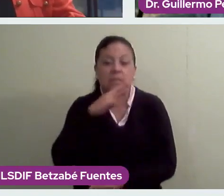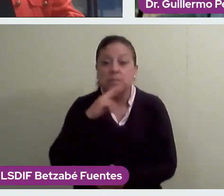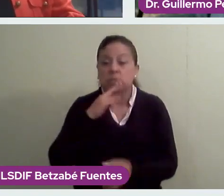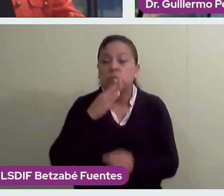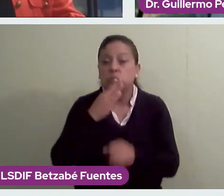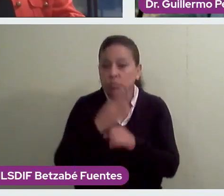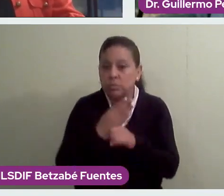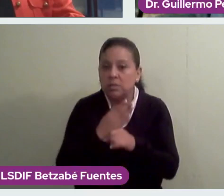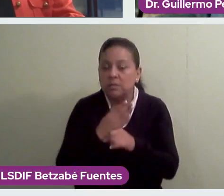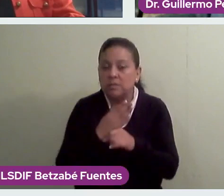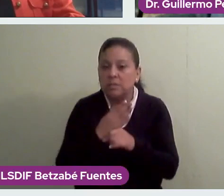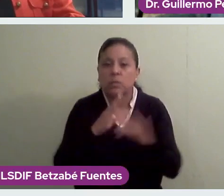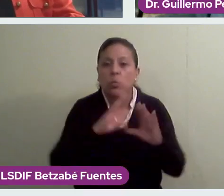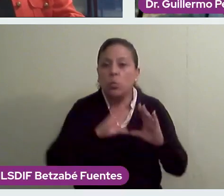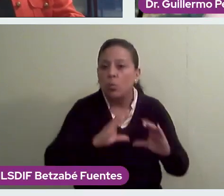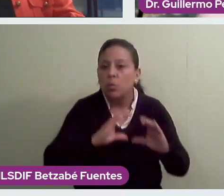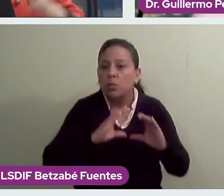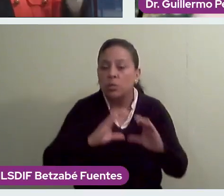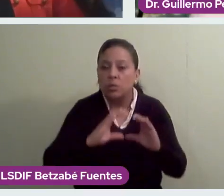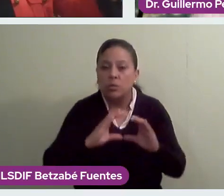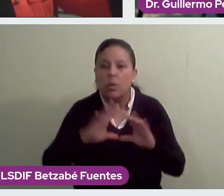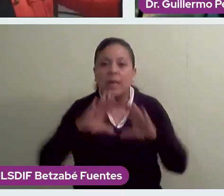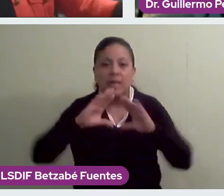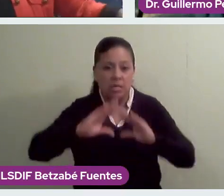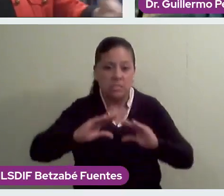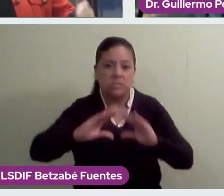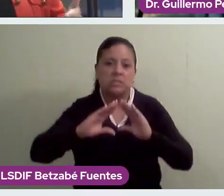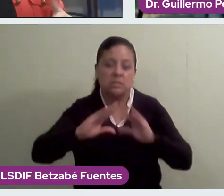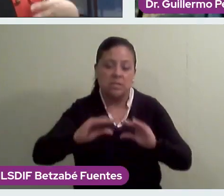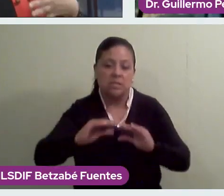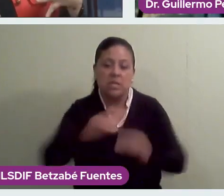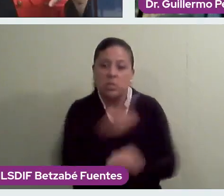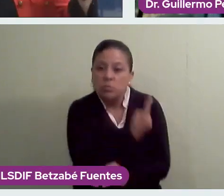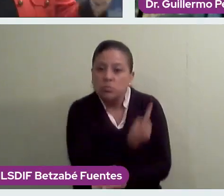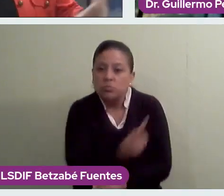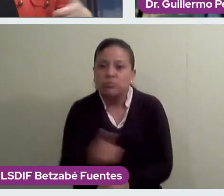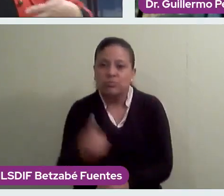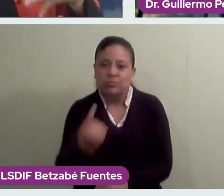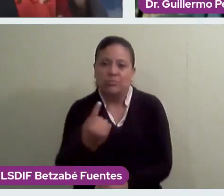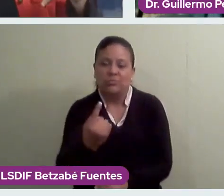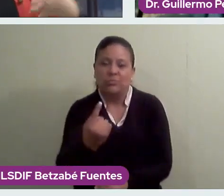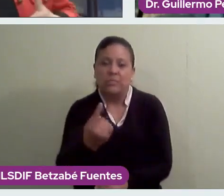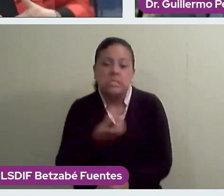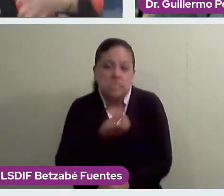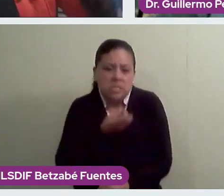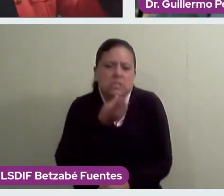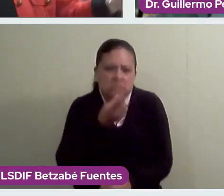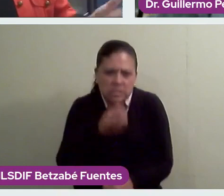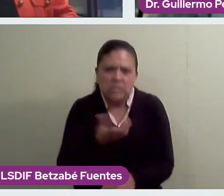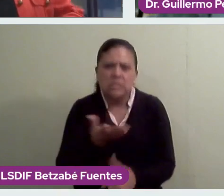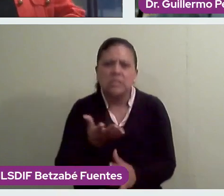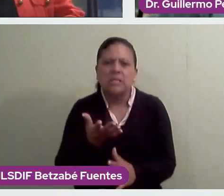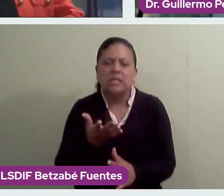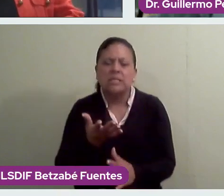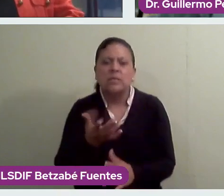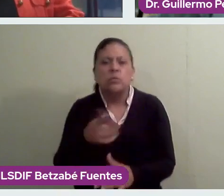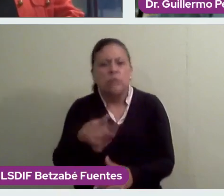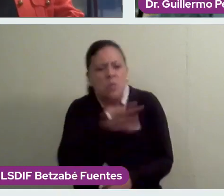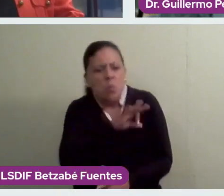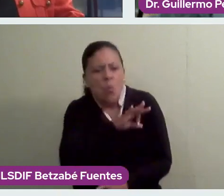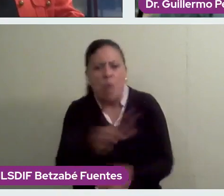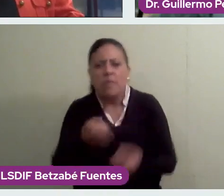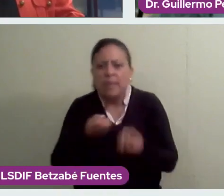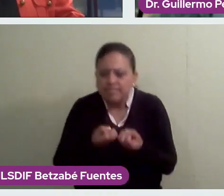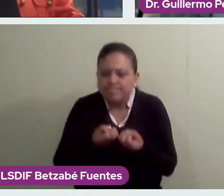crianza, bueno, pues qué importante también sería, ¿no? Decir estas generaciones y transmitir y pues dejar pues